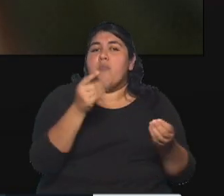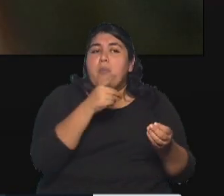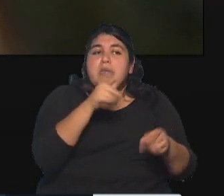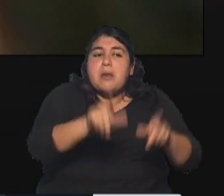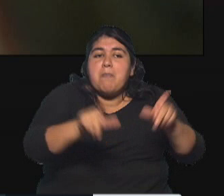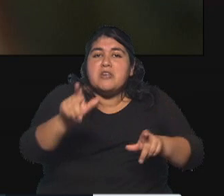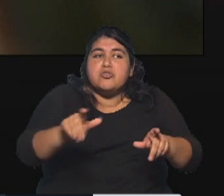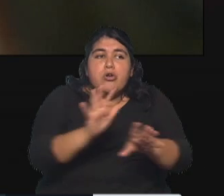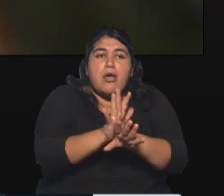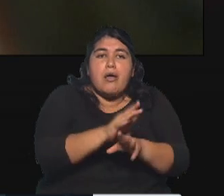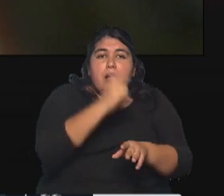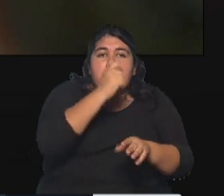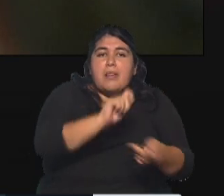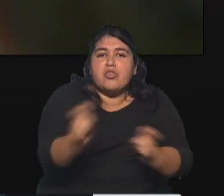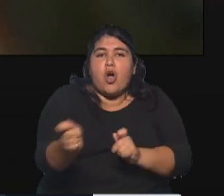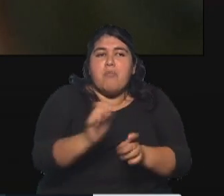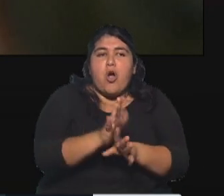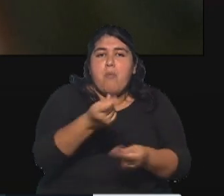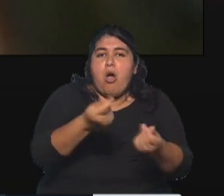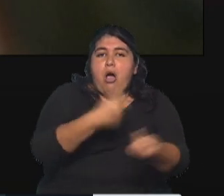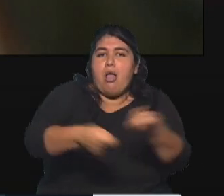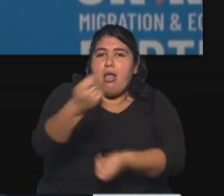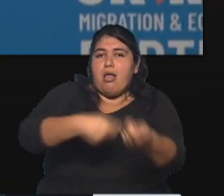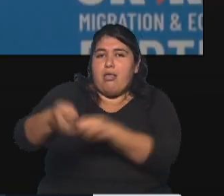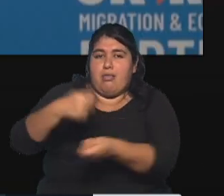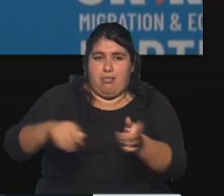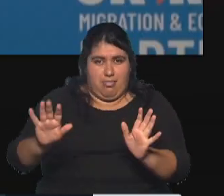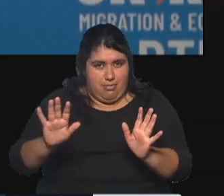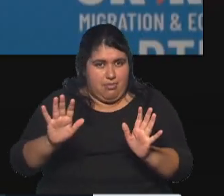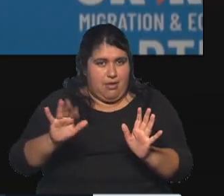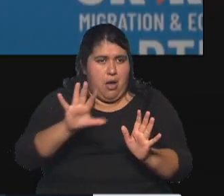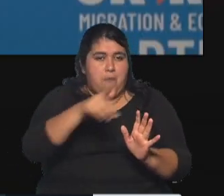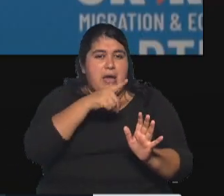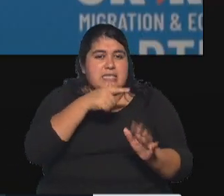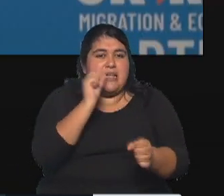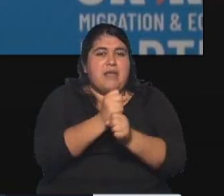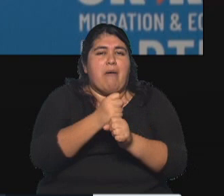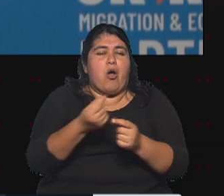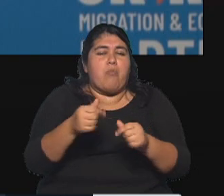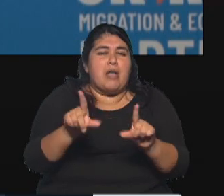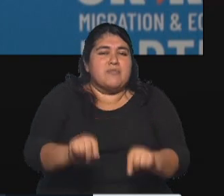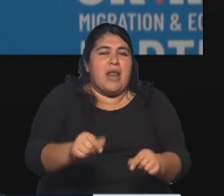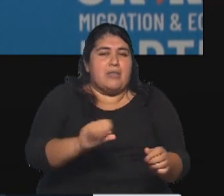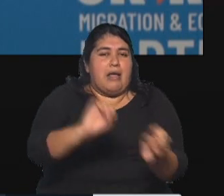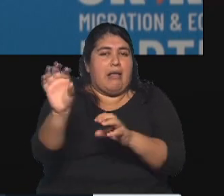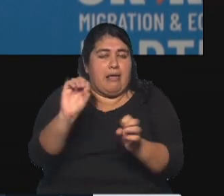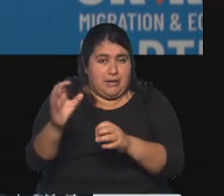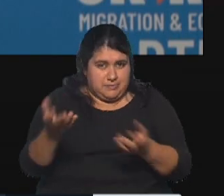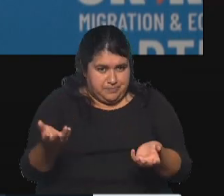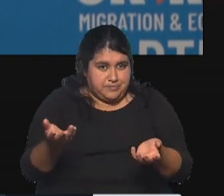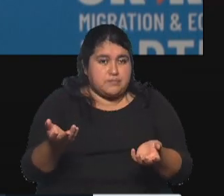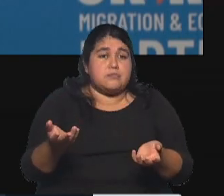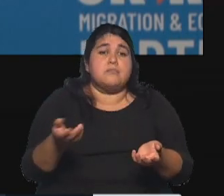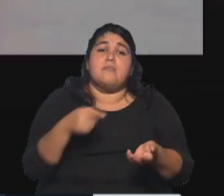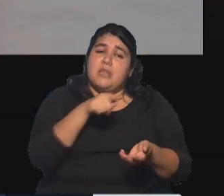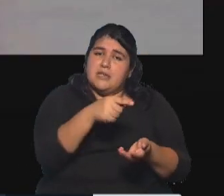mercancía a los inmigrantes para usarlos como fuerza de trabajo mucho más barata. Bueno, y es lo que se sospecha también que